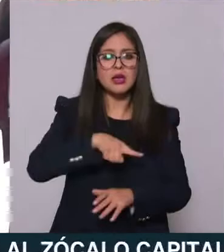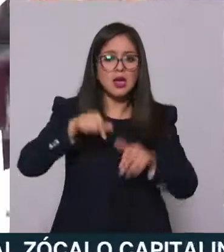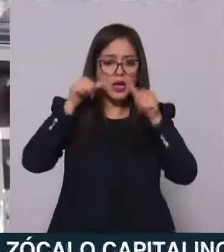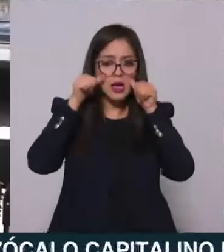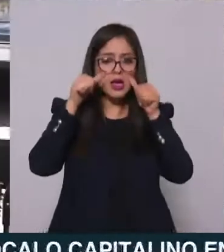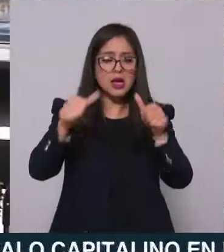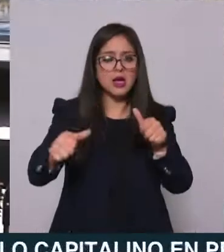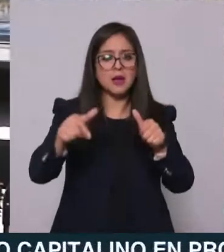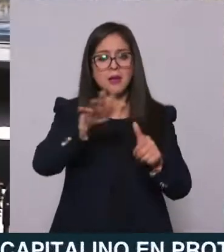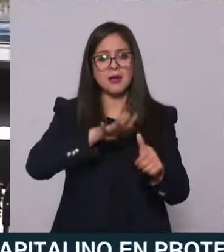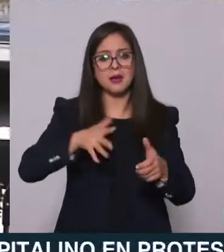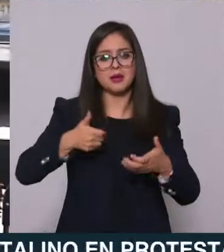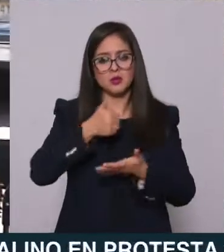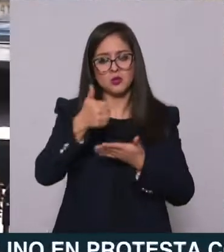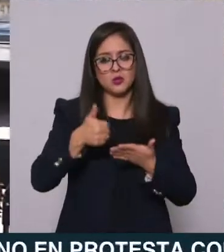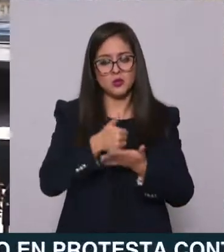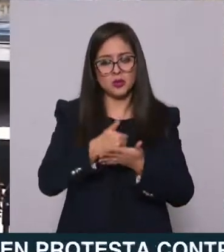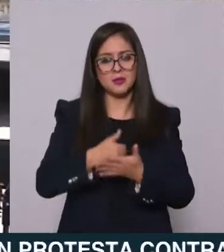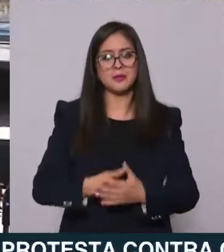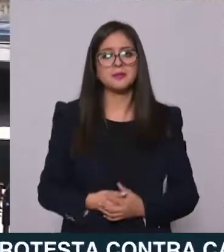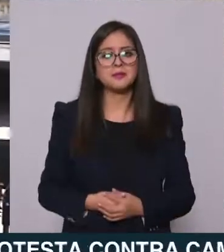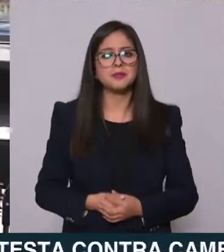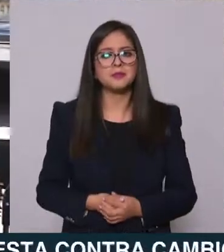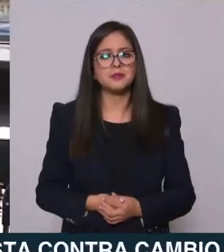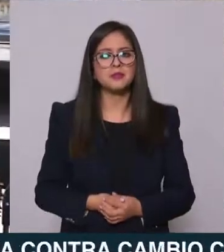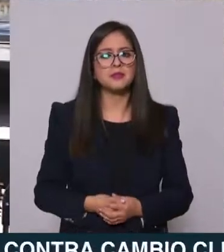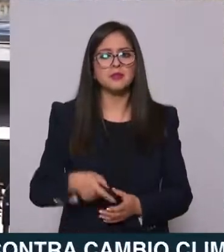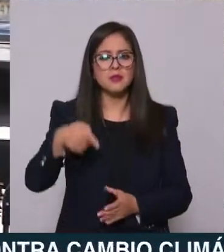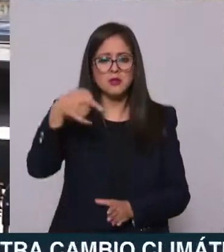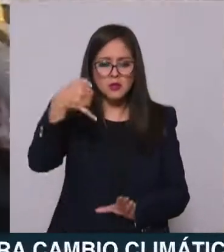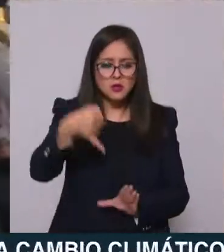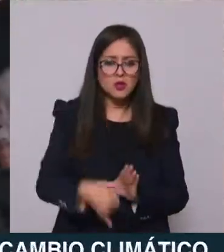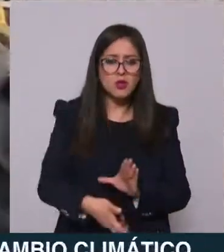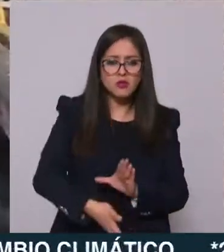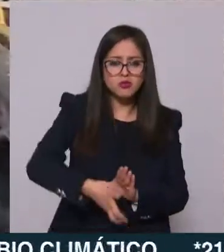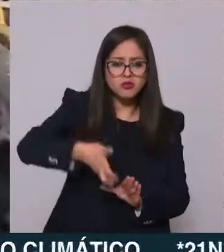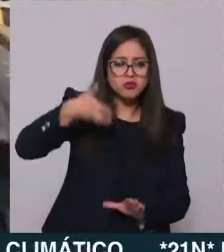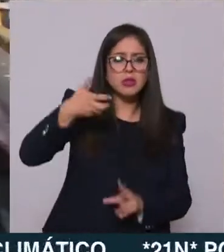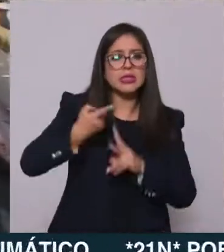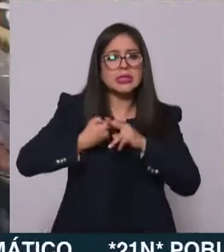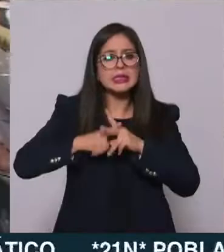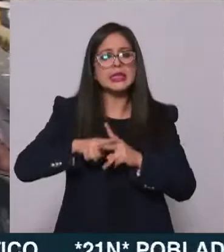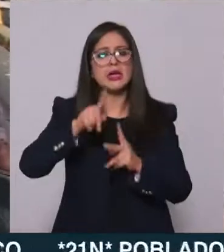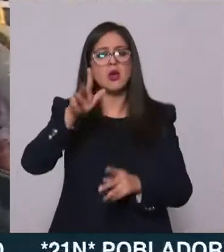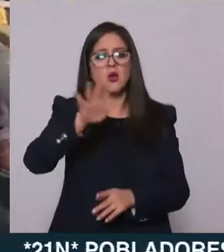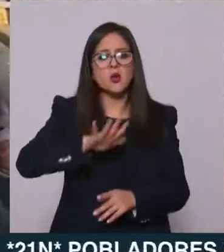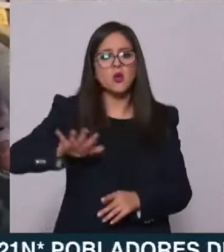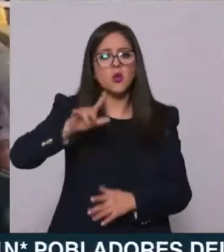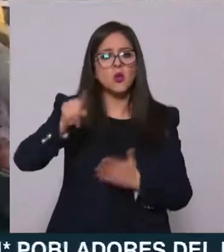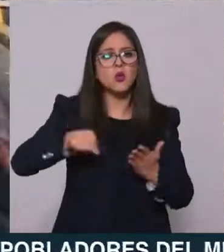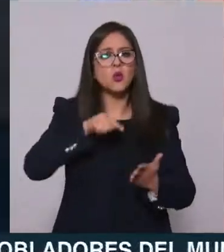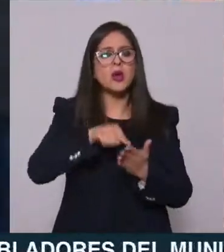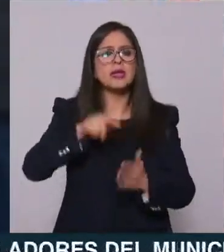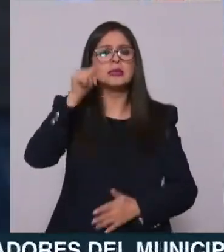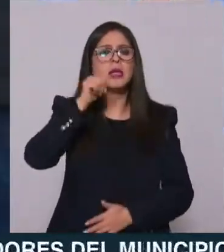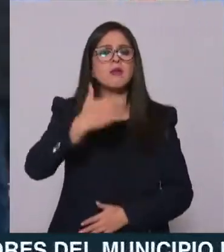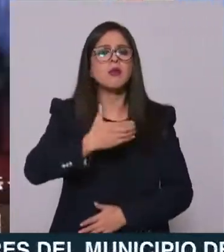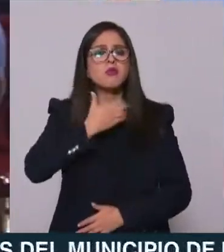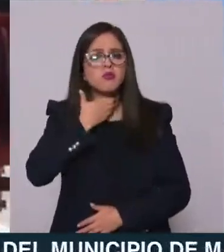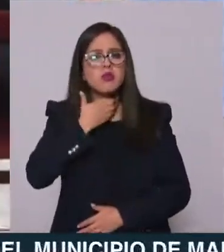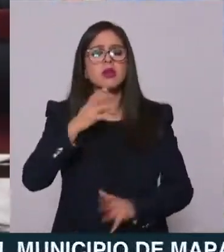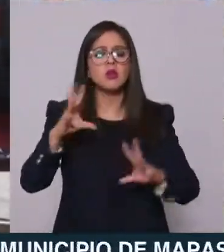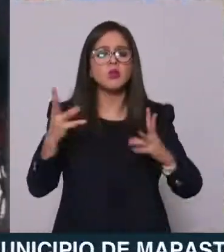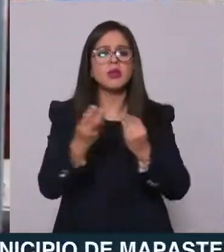urbanos. Los trabajos de desasolve iniciarán en las colonias con problemas de inundación, que en conjunto suman